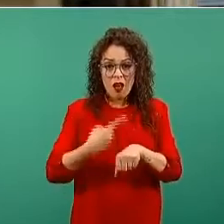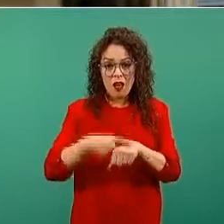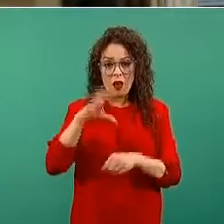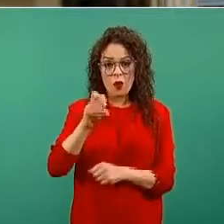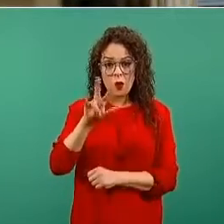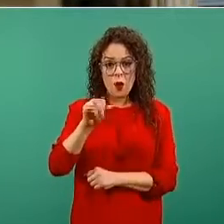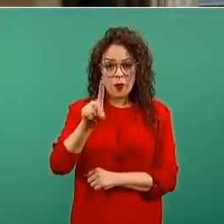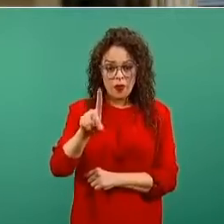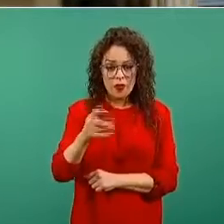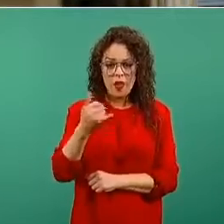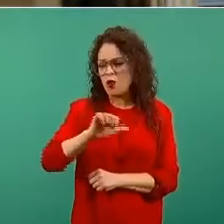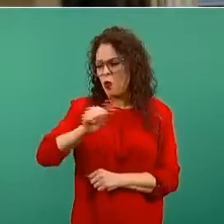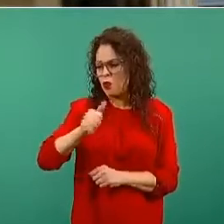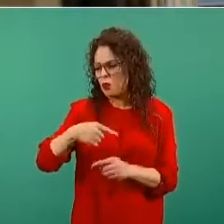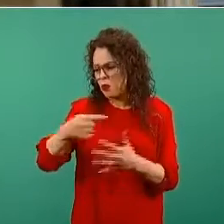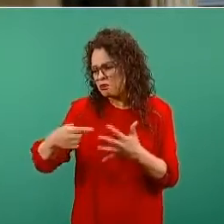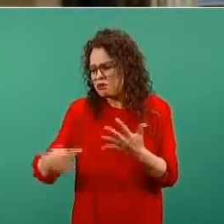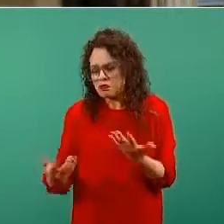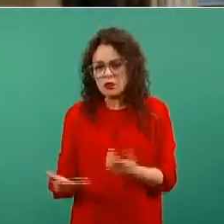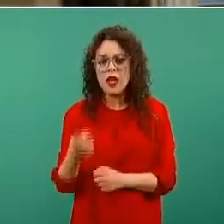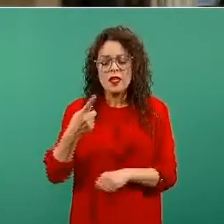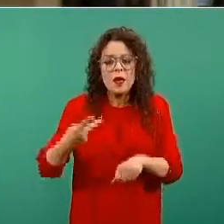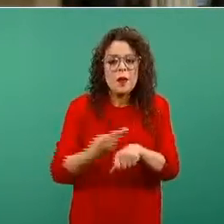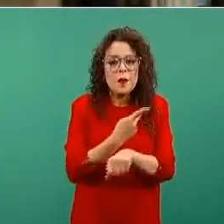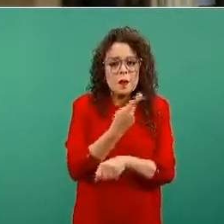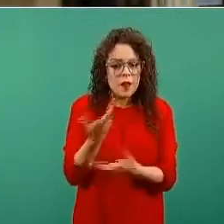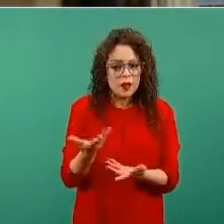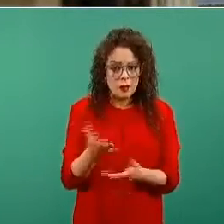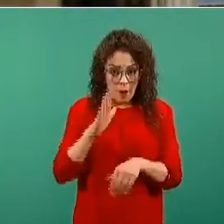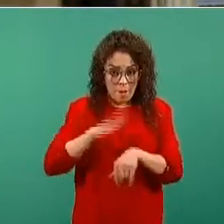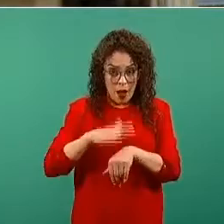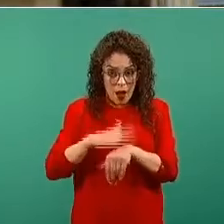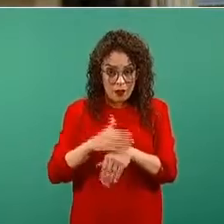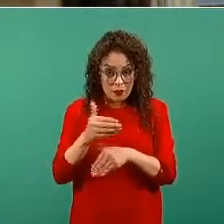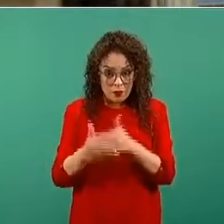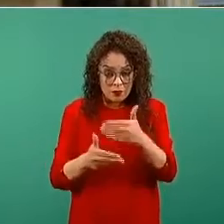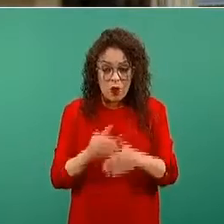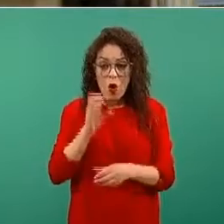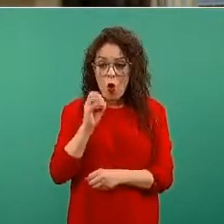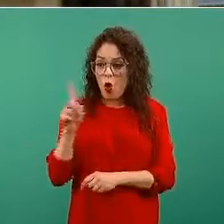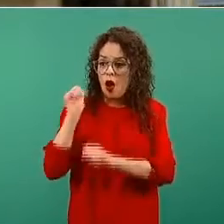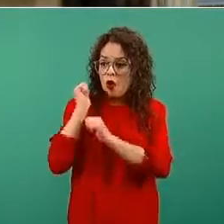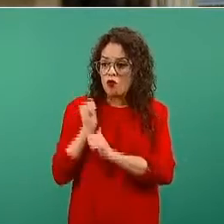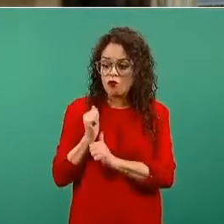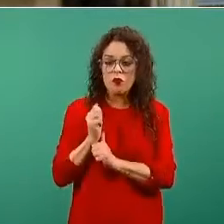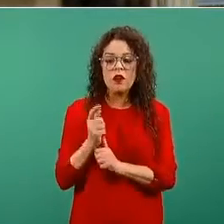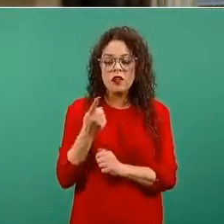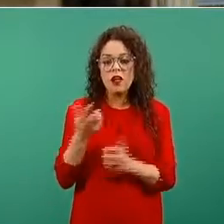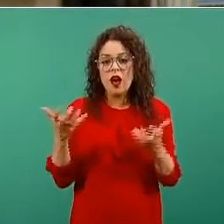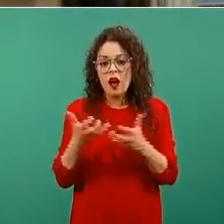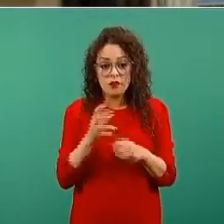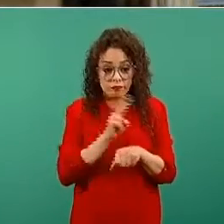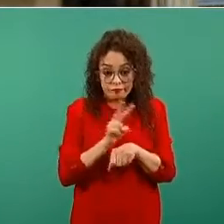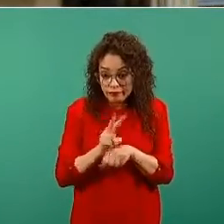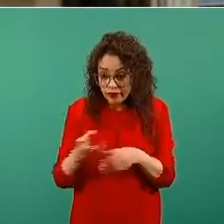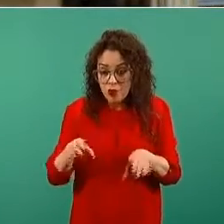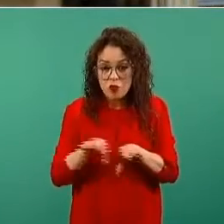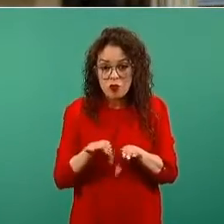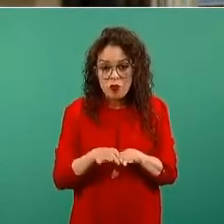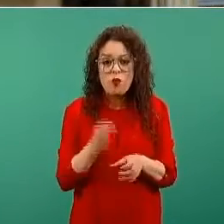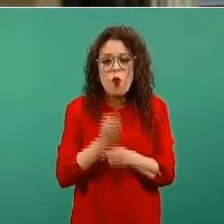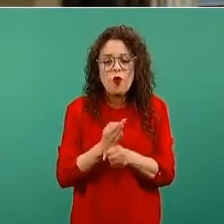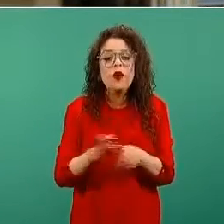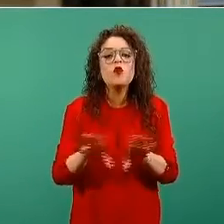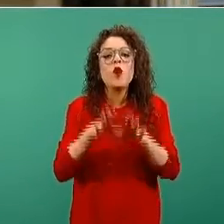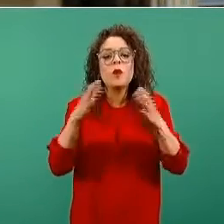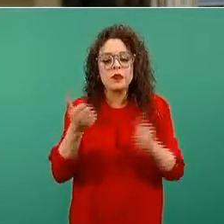siguen. ¿Qué ha pasado con ellos? ¿Se han incrementado? ¿Cuál es el seguimiento que dan las autoridades? ¿Y cómo podríamos decir que se encuentran?